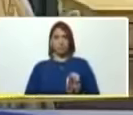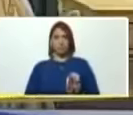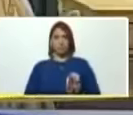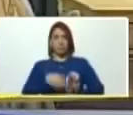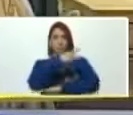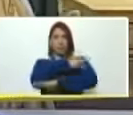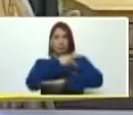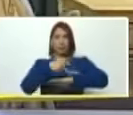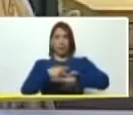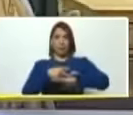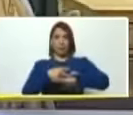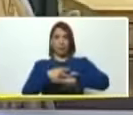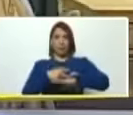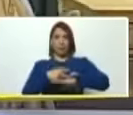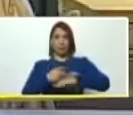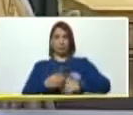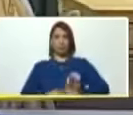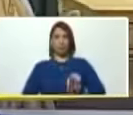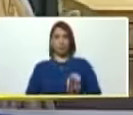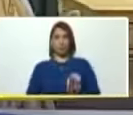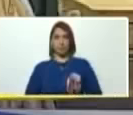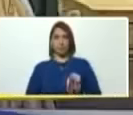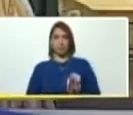parroquia Caracciolo Parra,